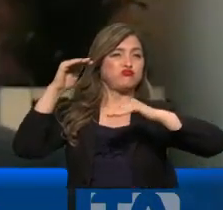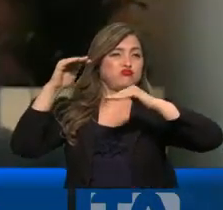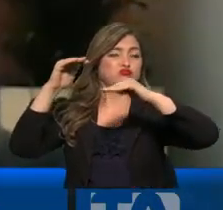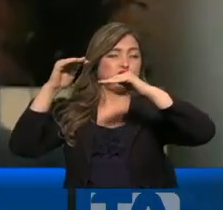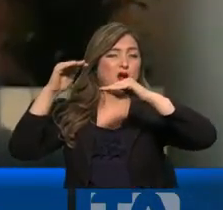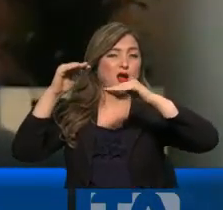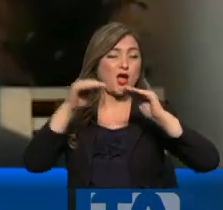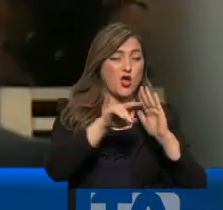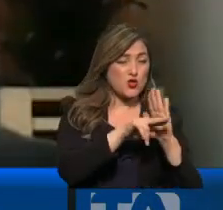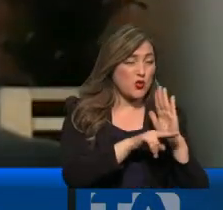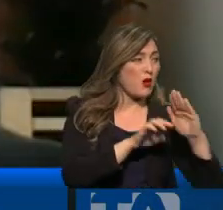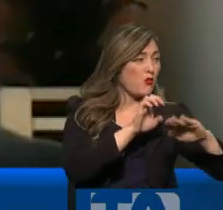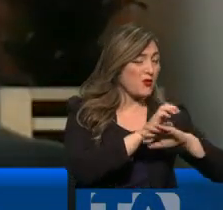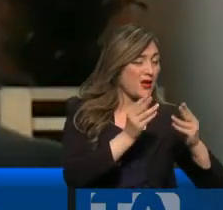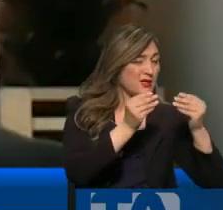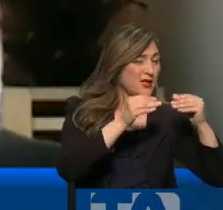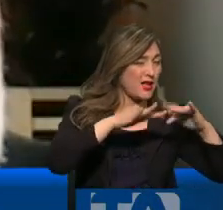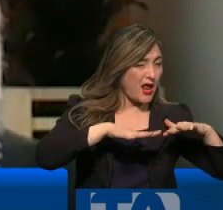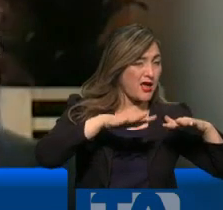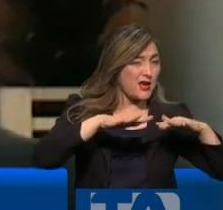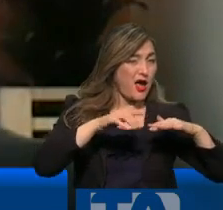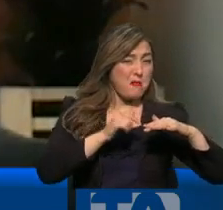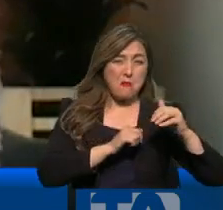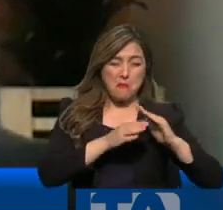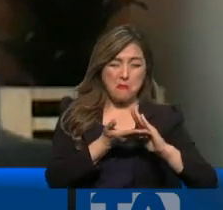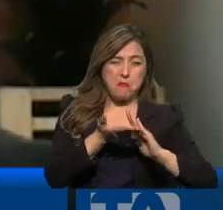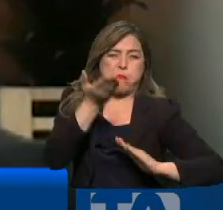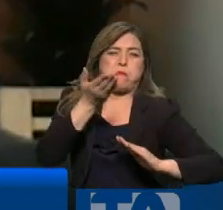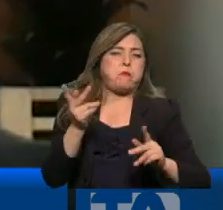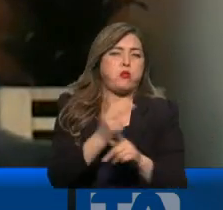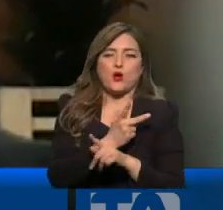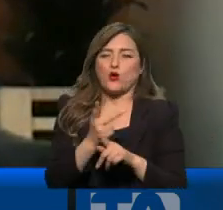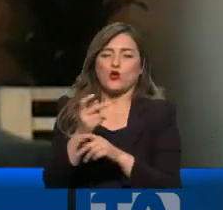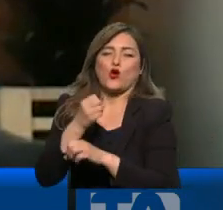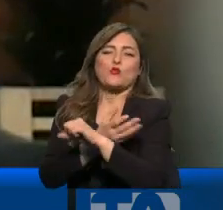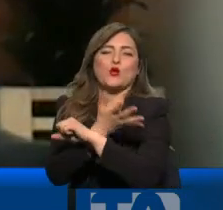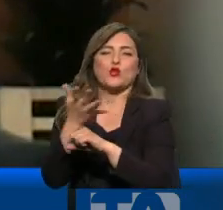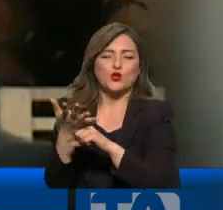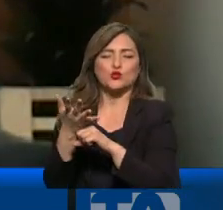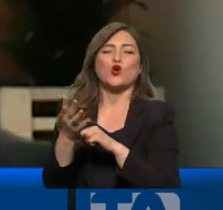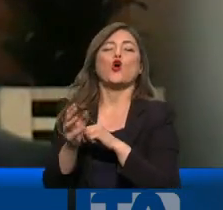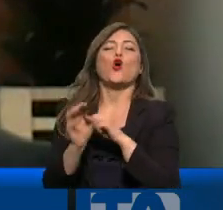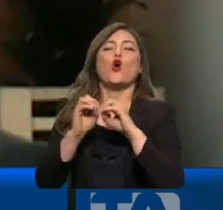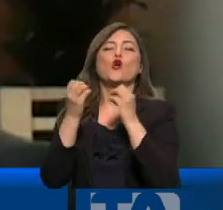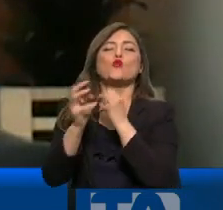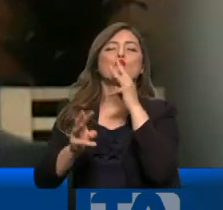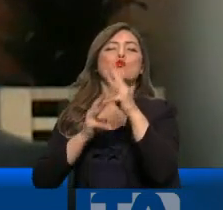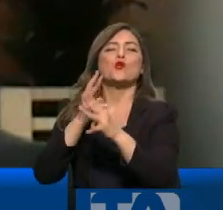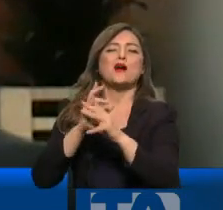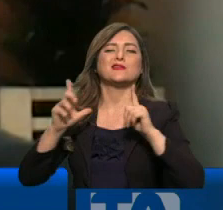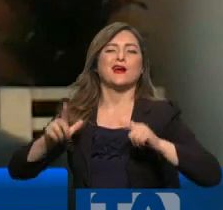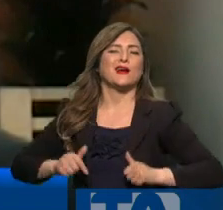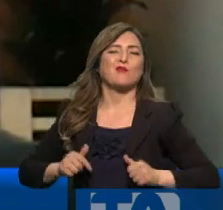norma ecuatoriana de calidad del aire cuanto las recomendaciones de la Organización Mundial de la